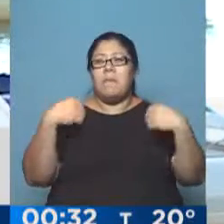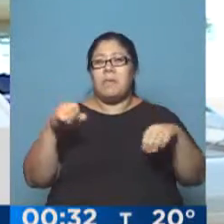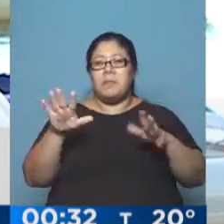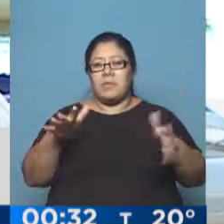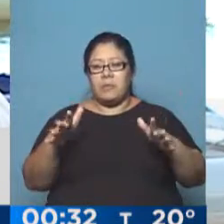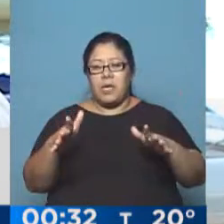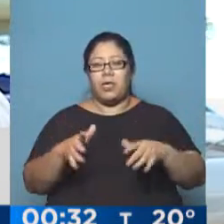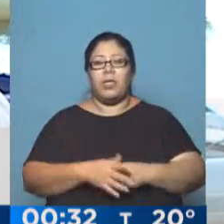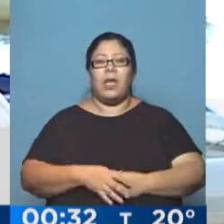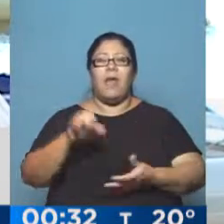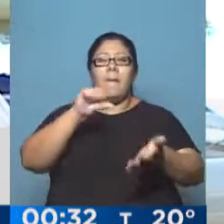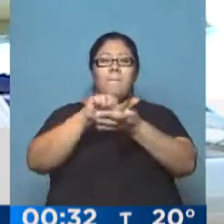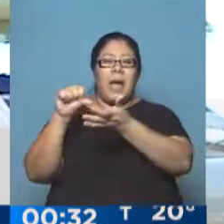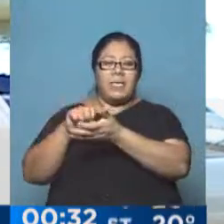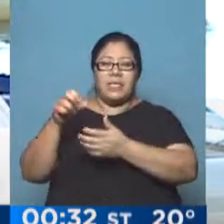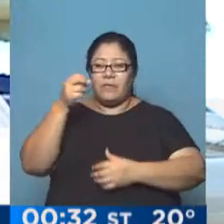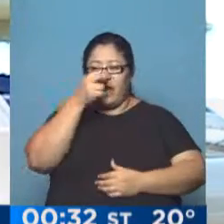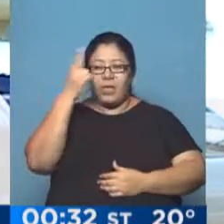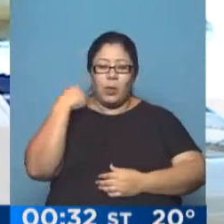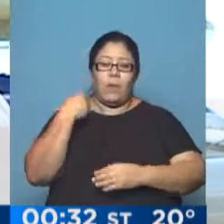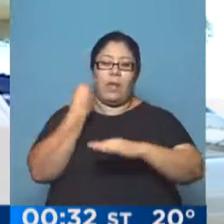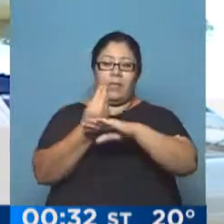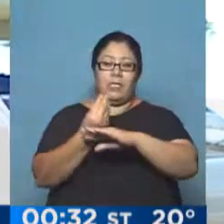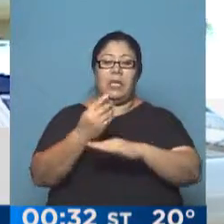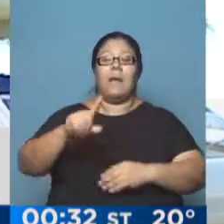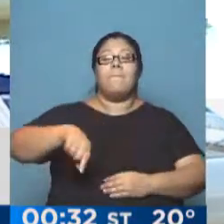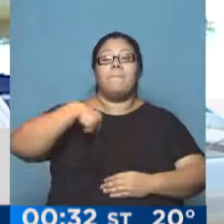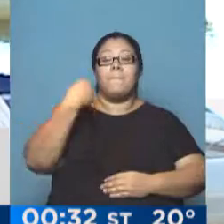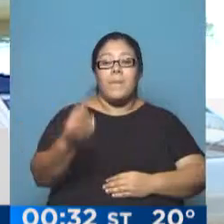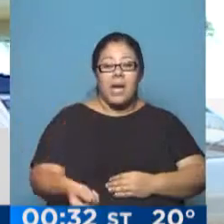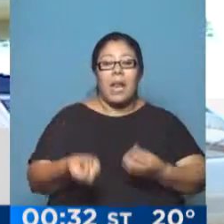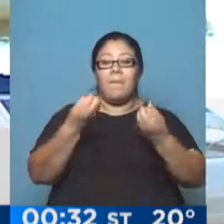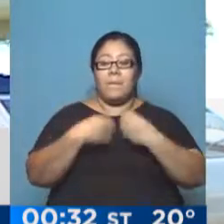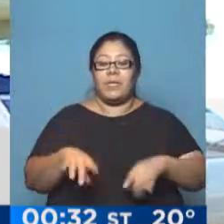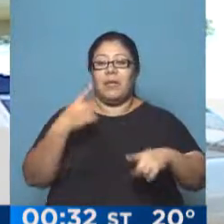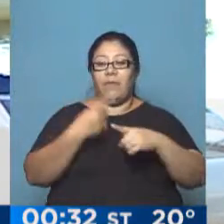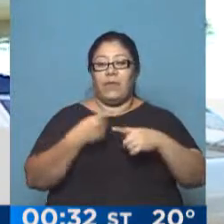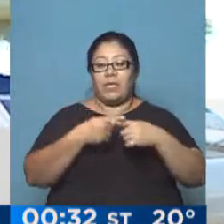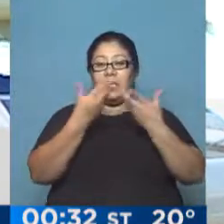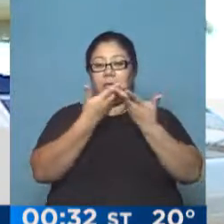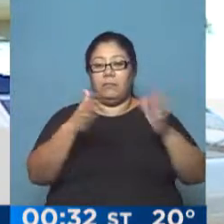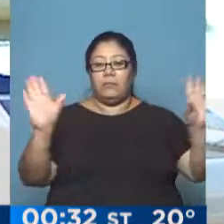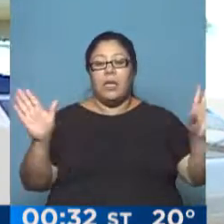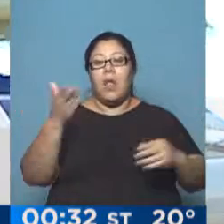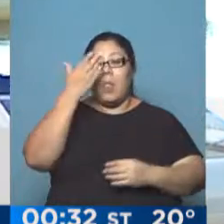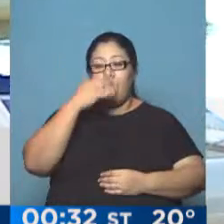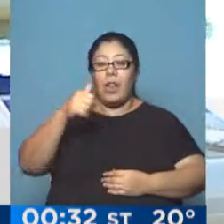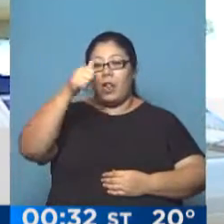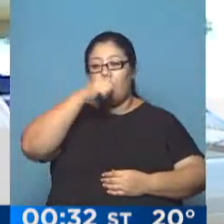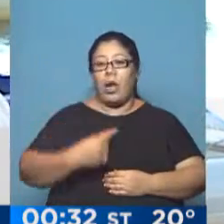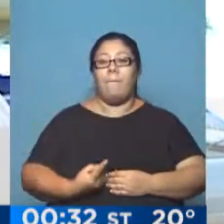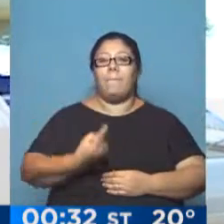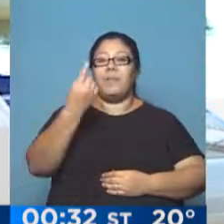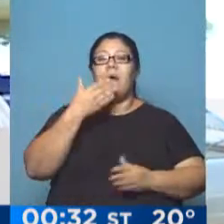países. Y bueno, vamos a empezar mañana con la ceremonia de apertura, después el domingo vamos a tener la primera regata de